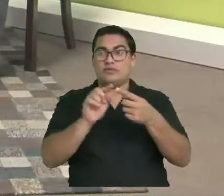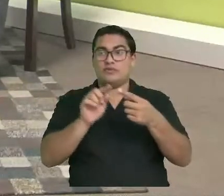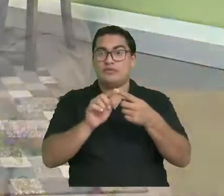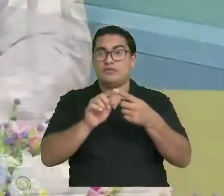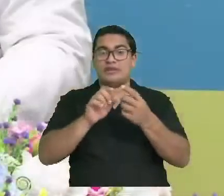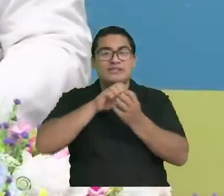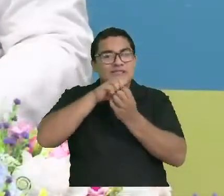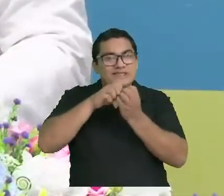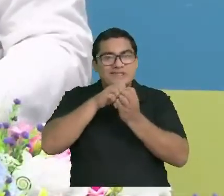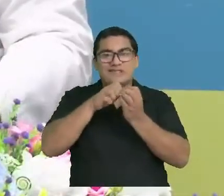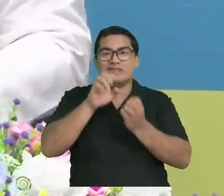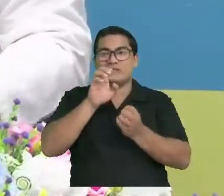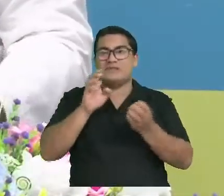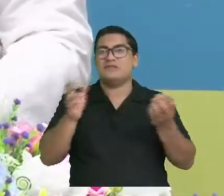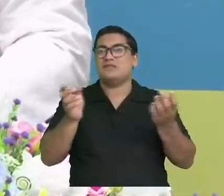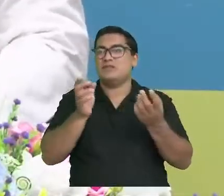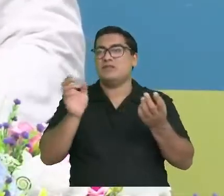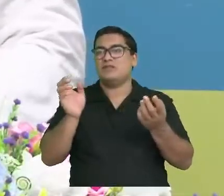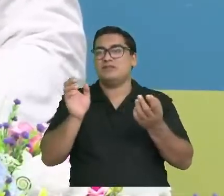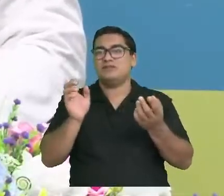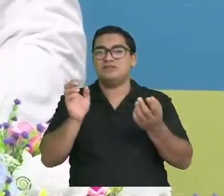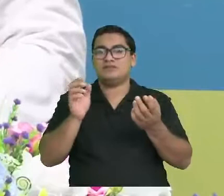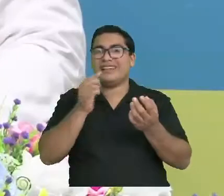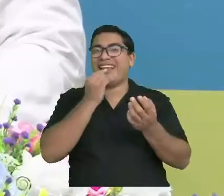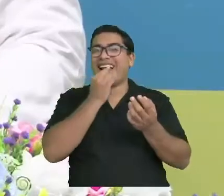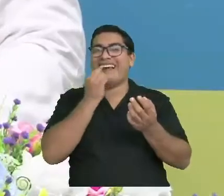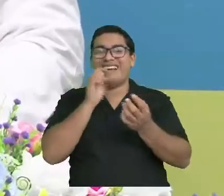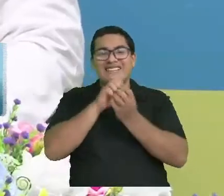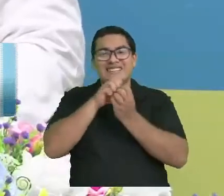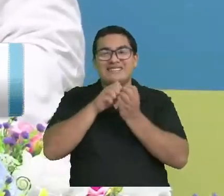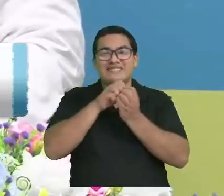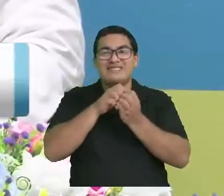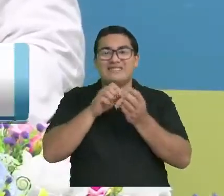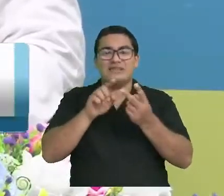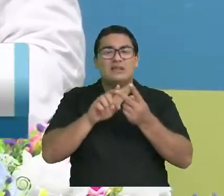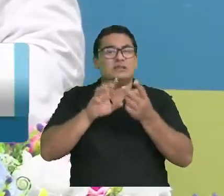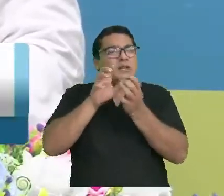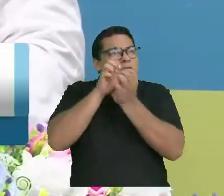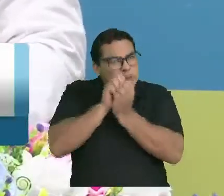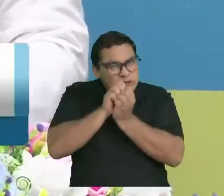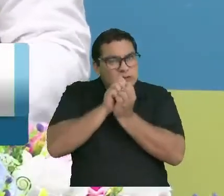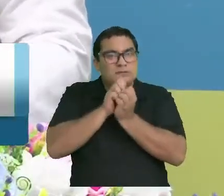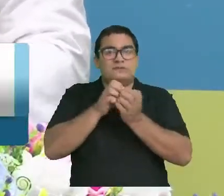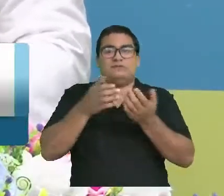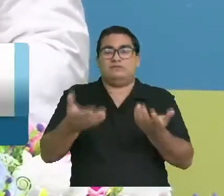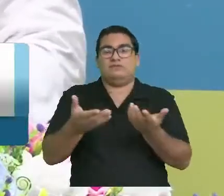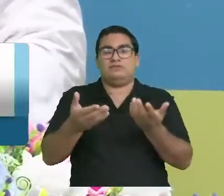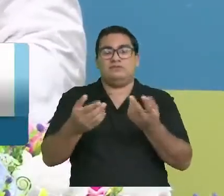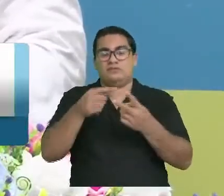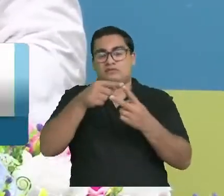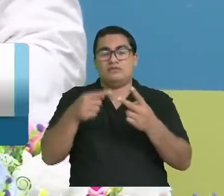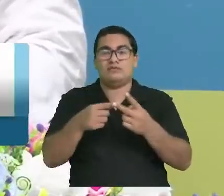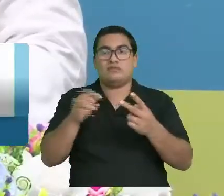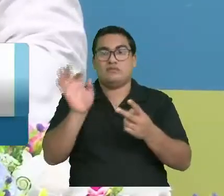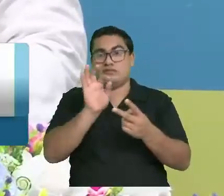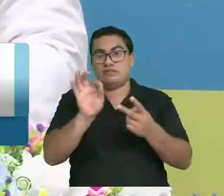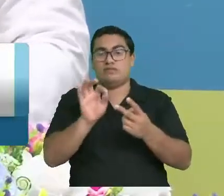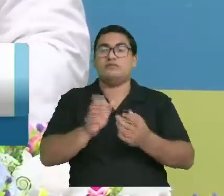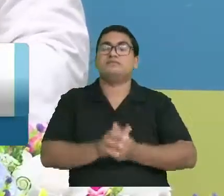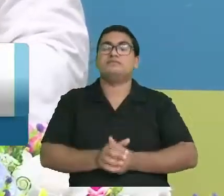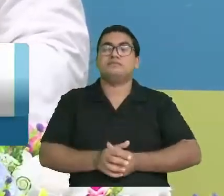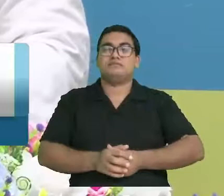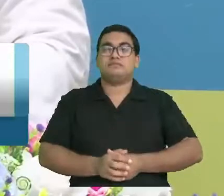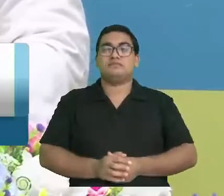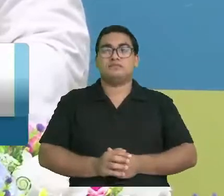tal, que son los movimientos laterales, y el apretamiento de los dientes, que es un, uh-huh, o sea, lo clasifican así